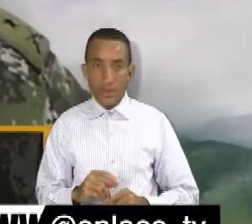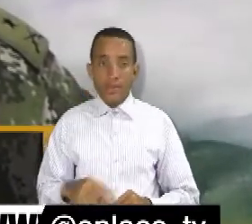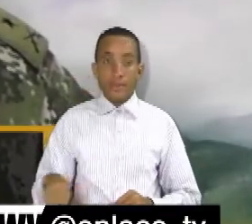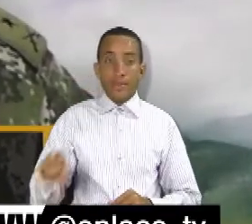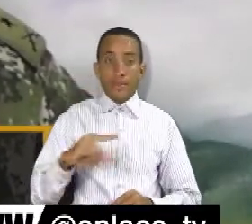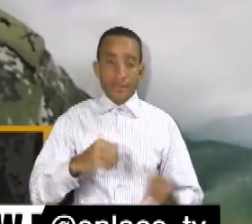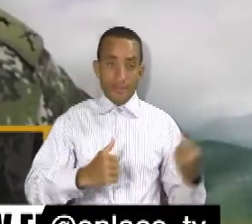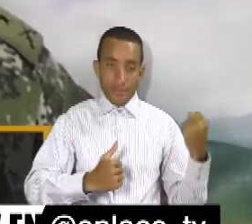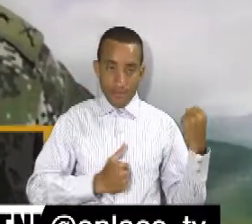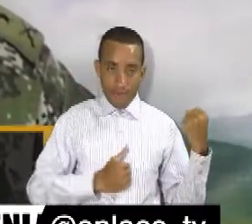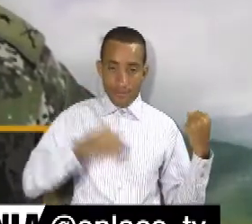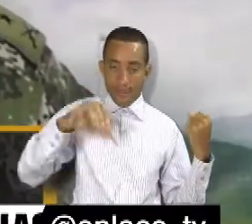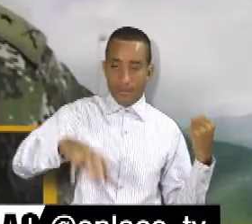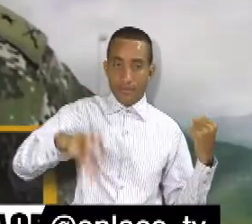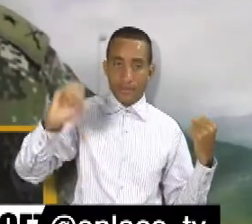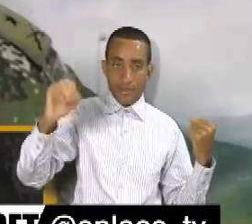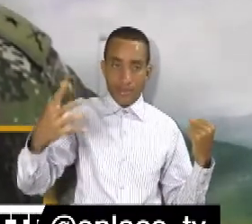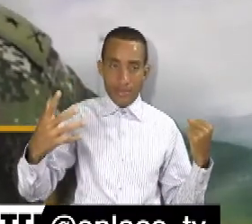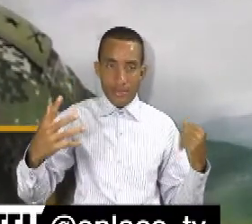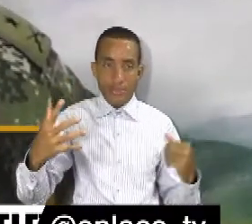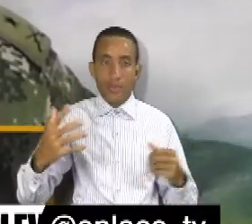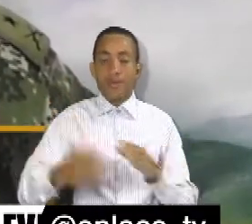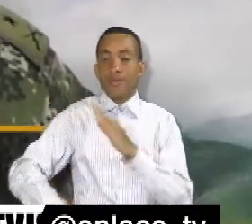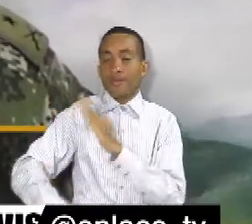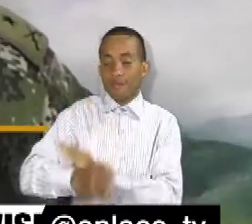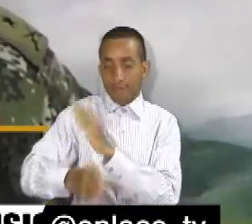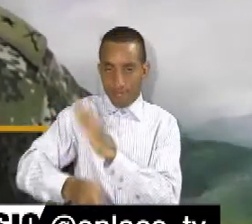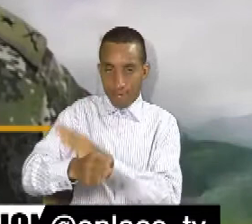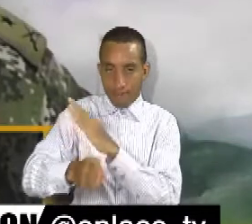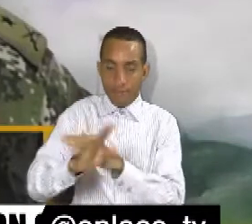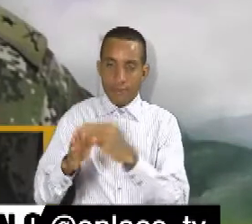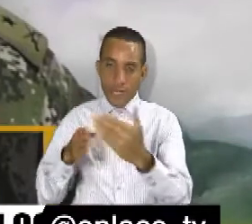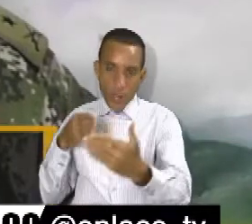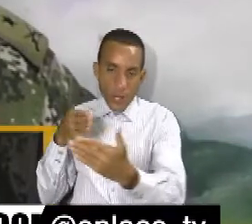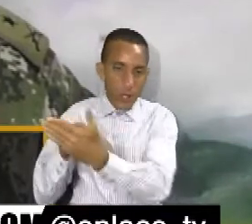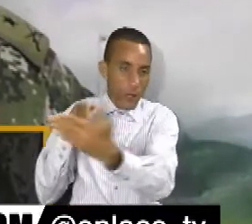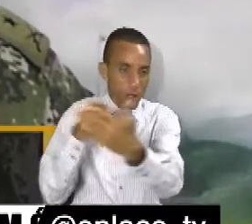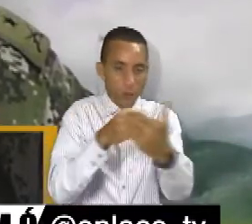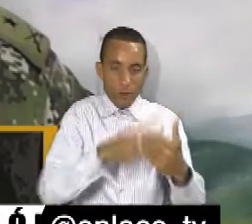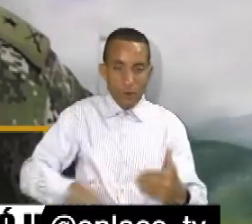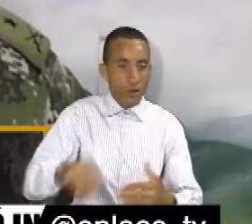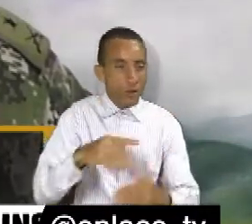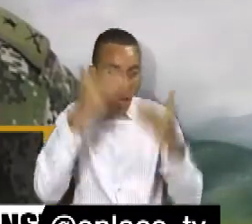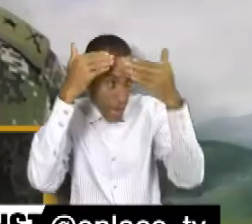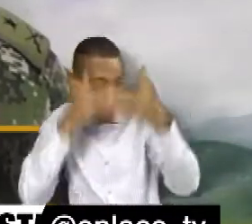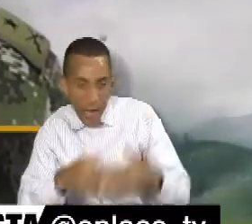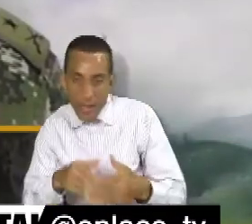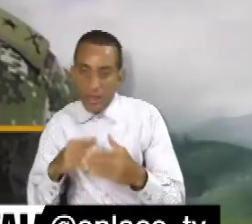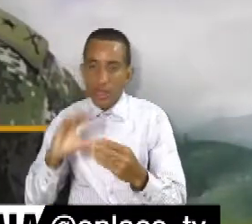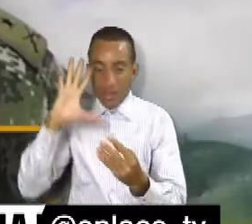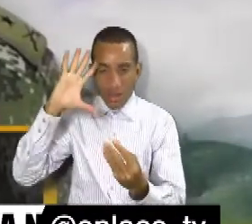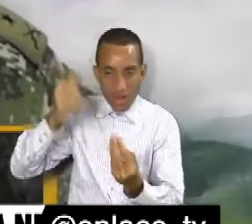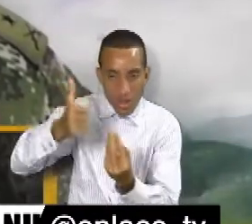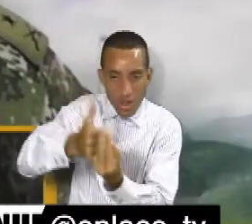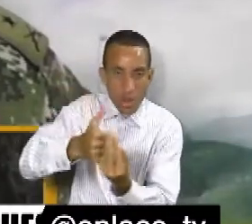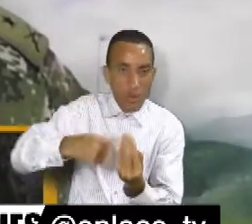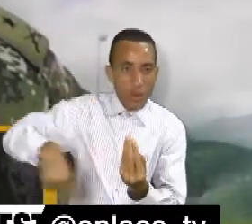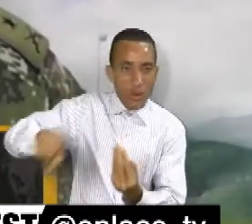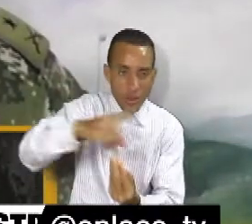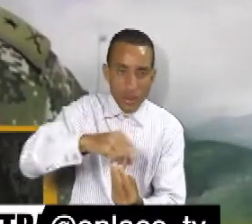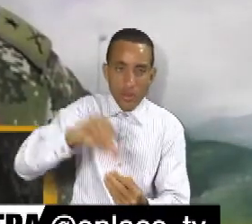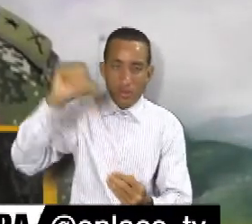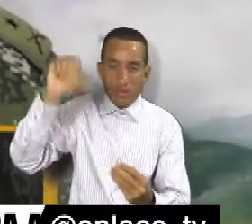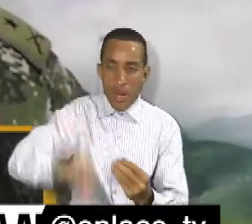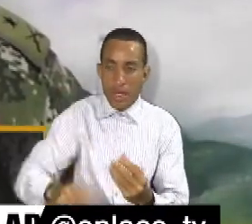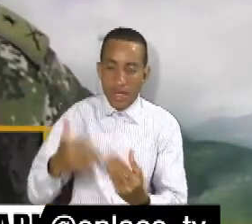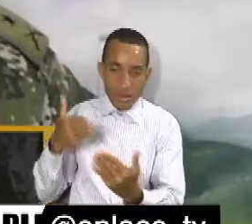de la Quinta Brigada continuarán trabajando en contra de los actos delictivos realizados por grupos al margen de la ley y grupos